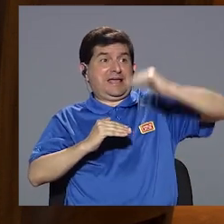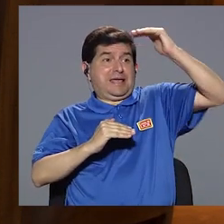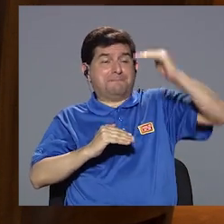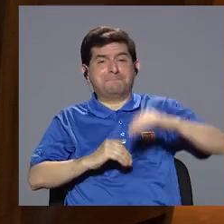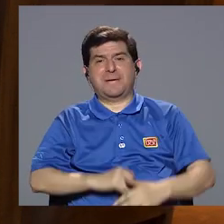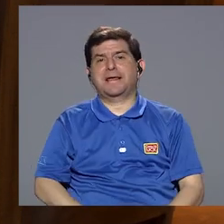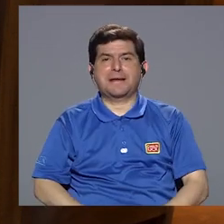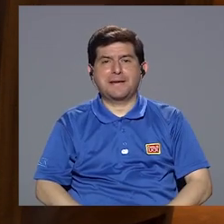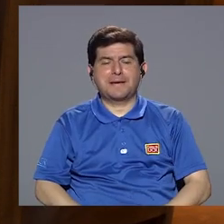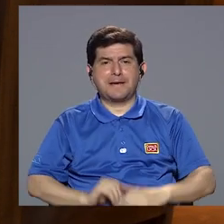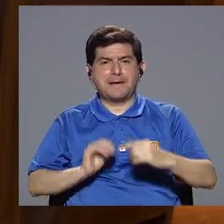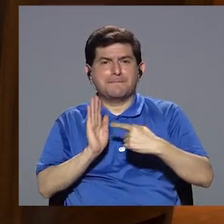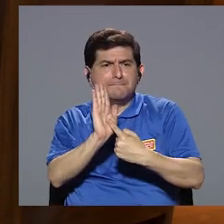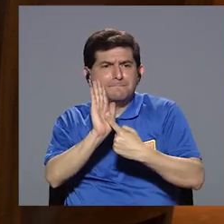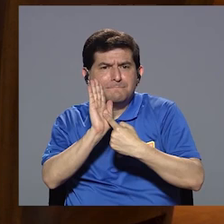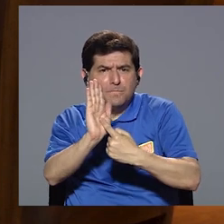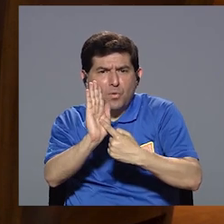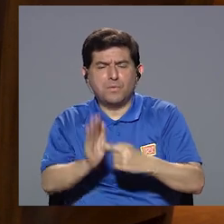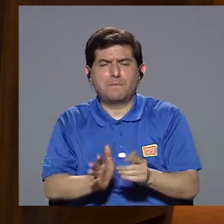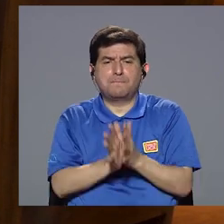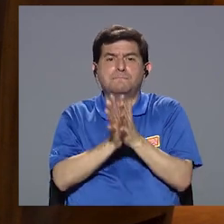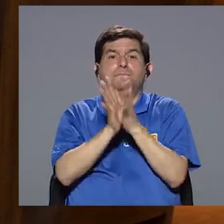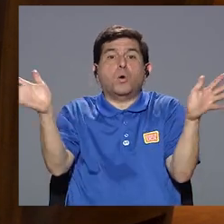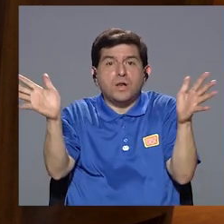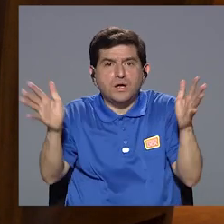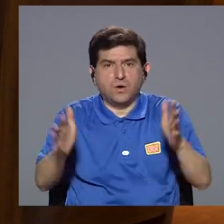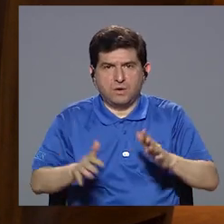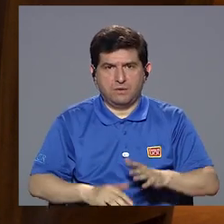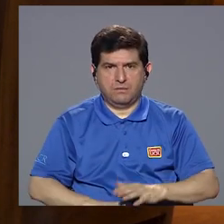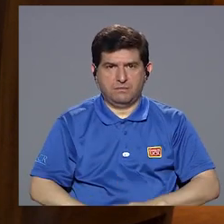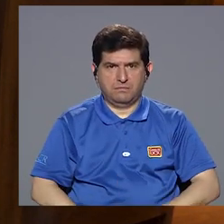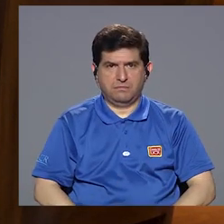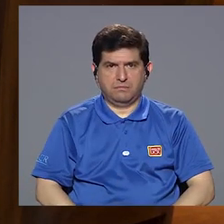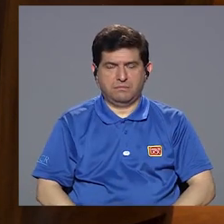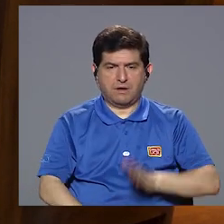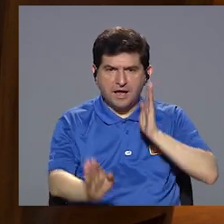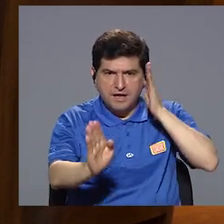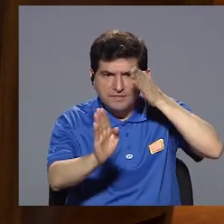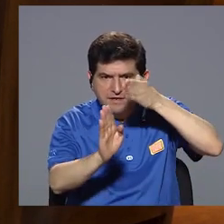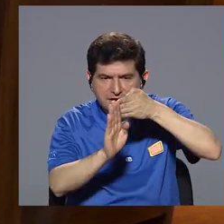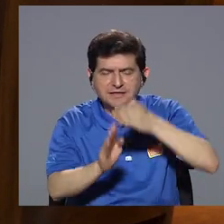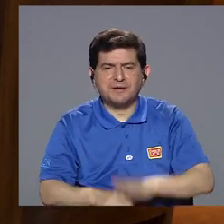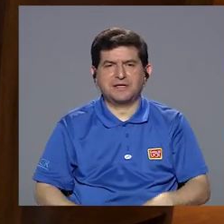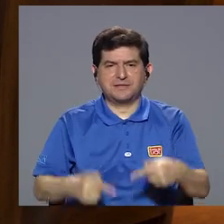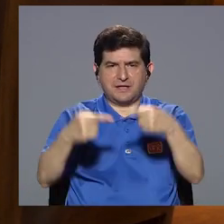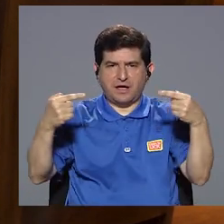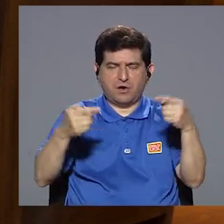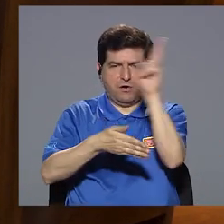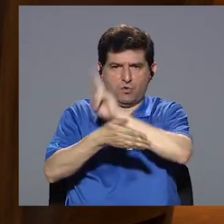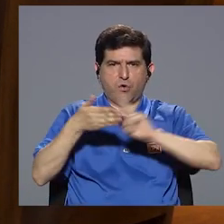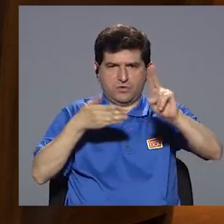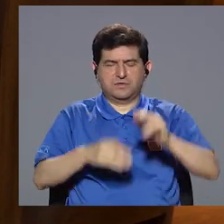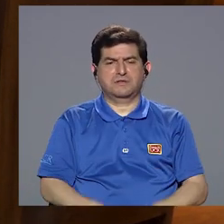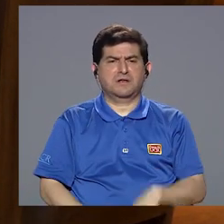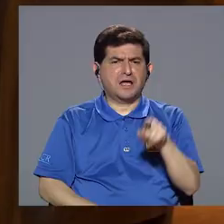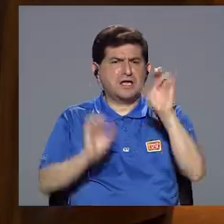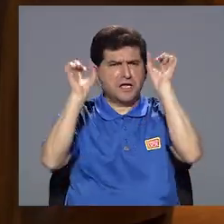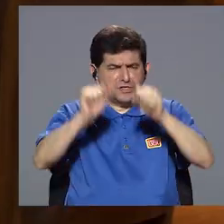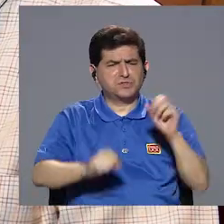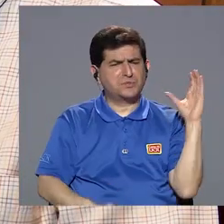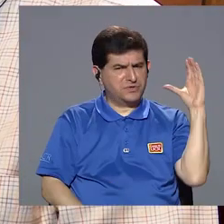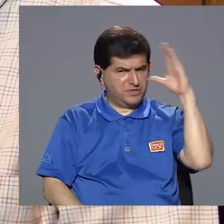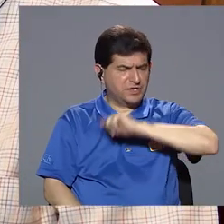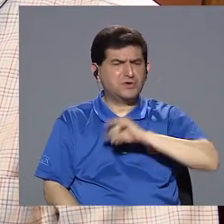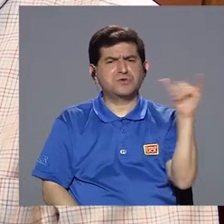hiper publicidad o sea de hiper carácter público dirigido hacia la universidad y creo